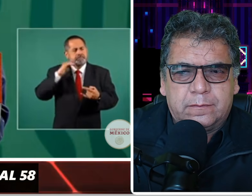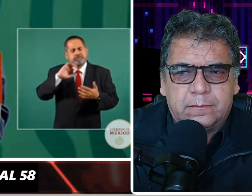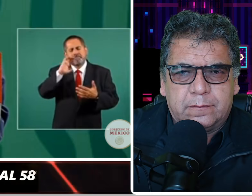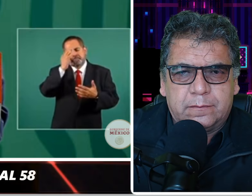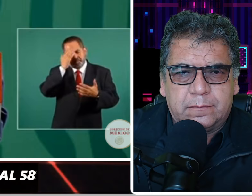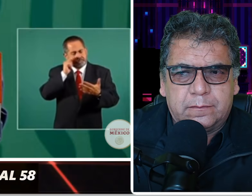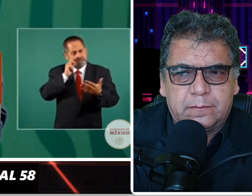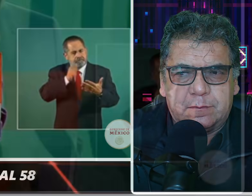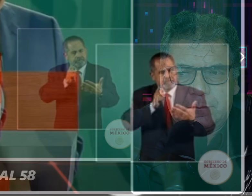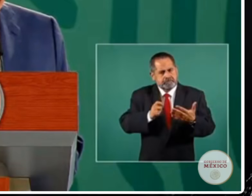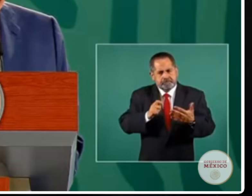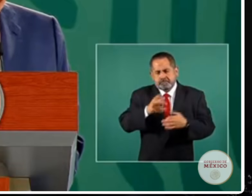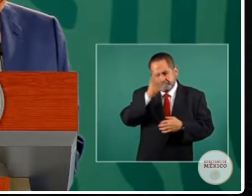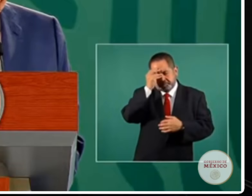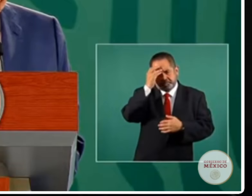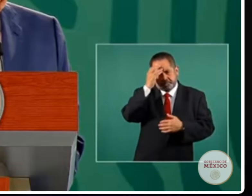la